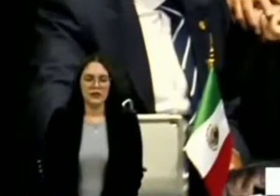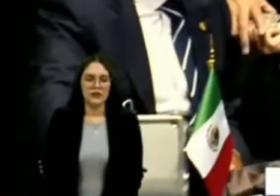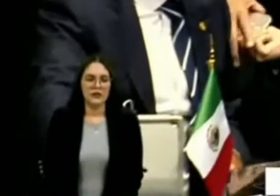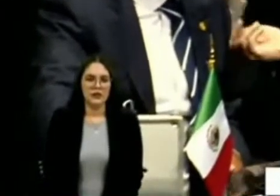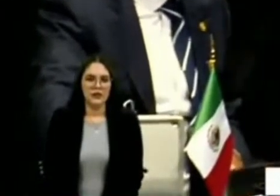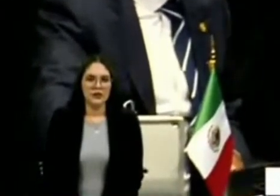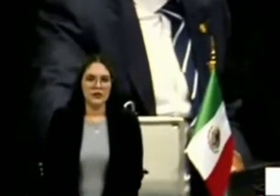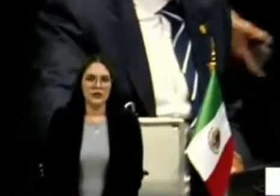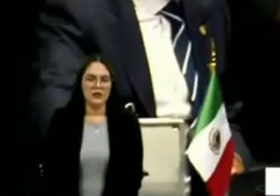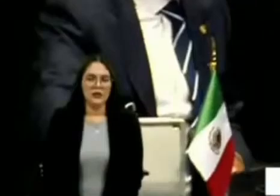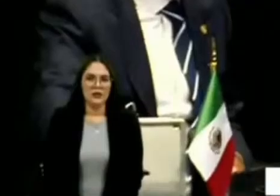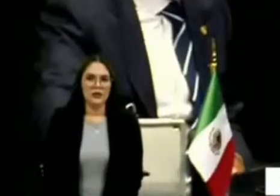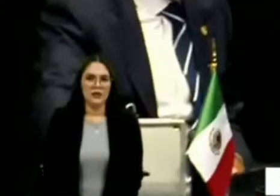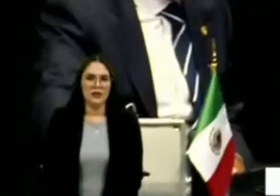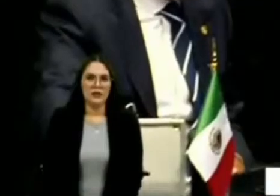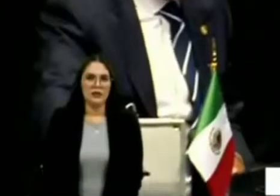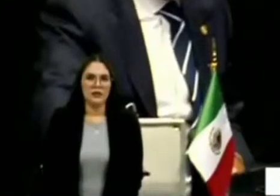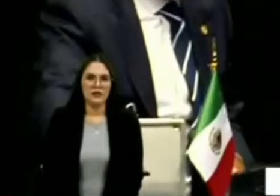Vamos a ver.